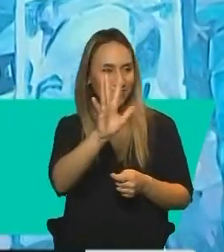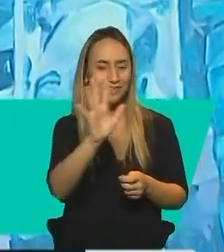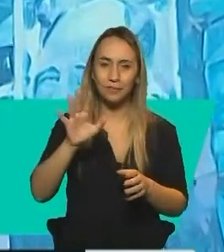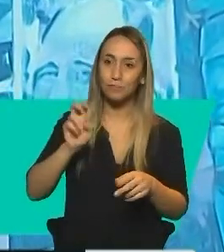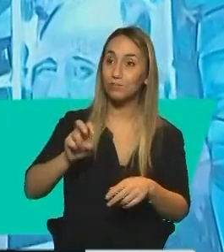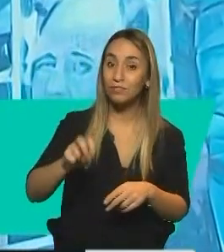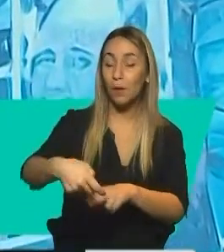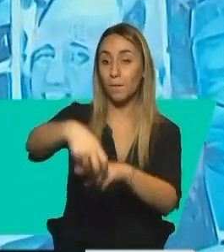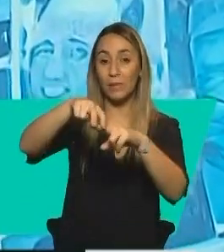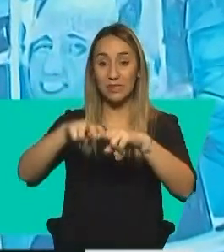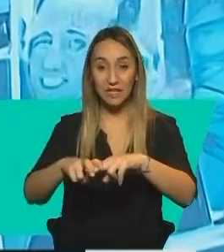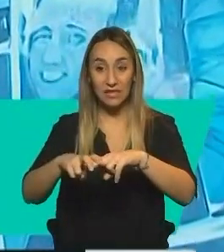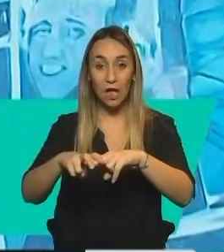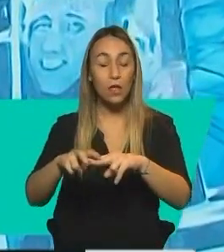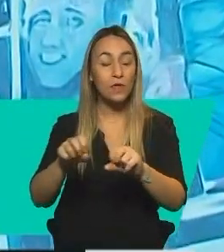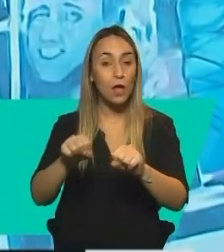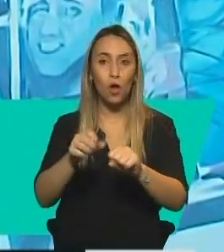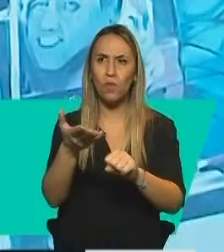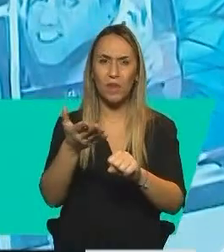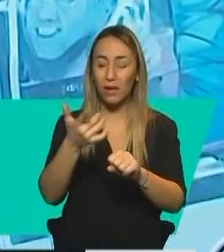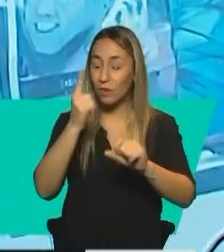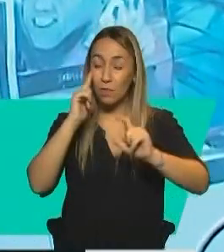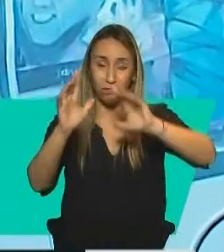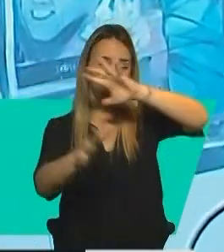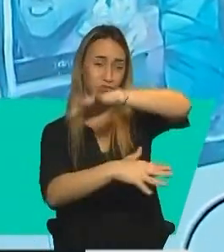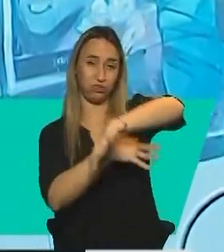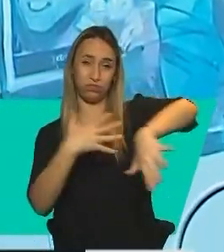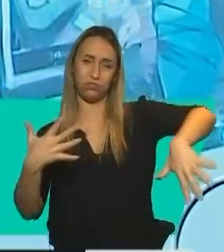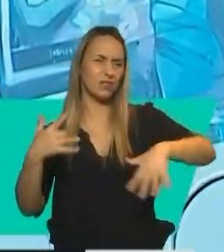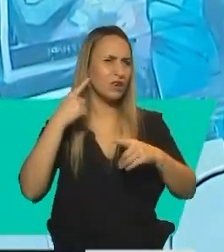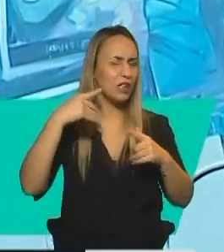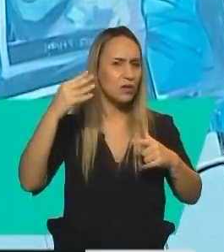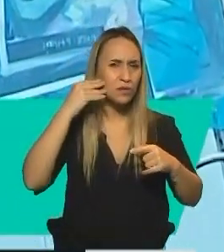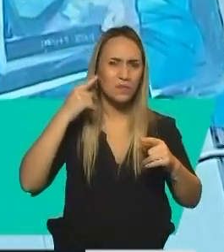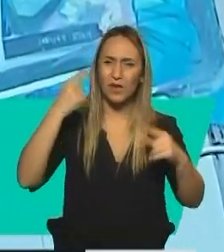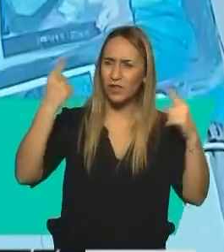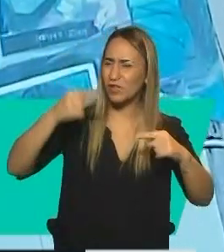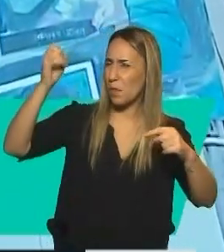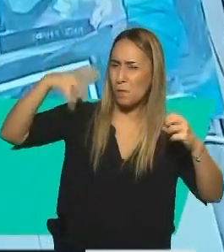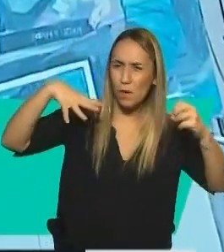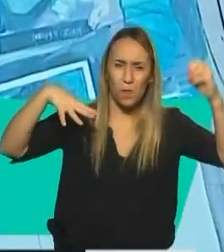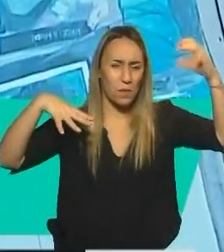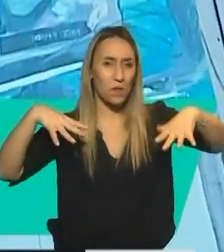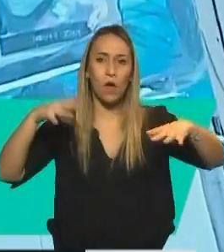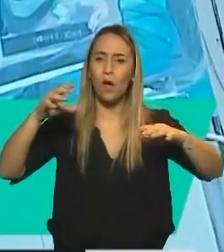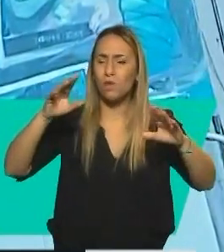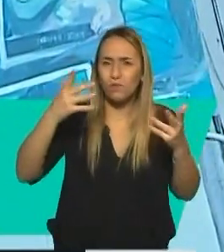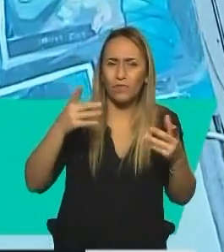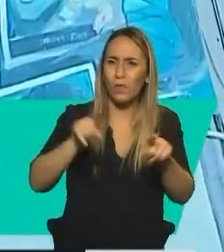ahí, de repente fue el caos, empezamos a escuchar cosas que caían, unos golpes